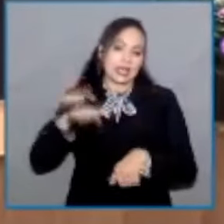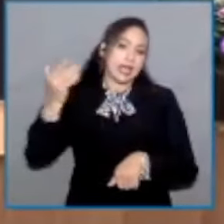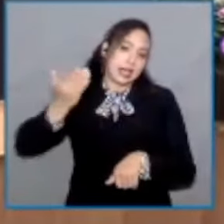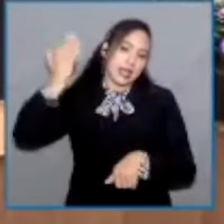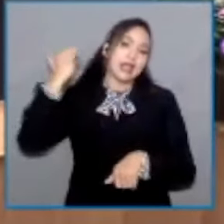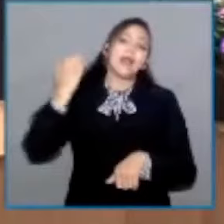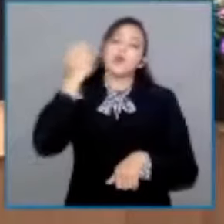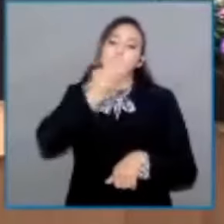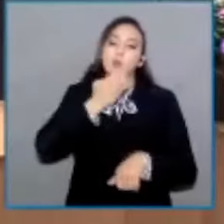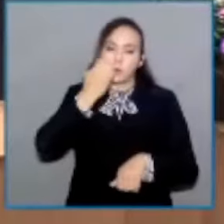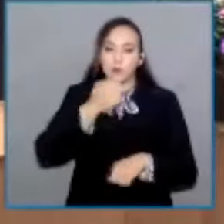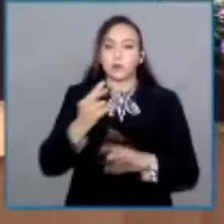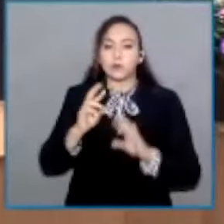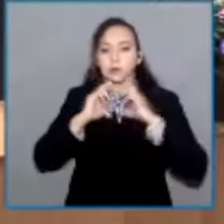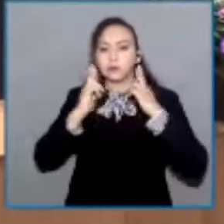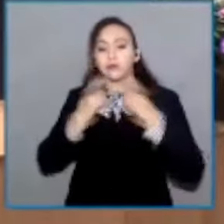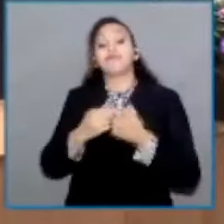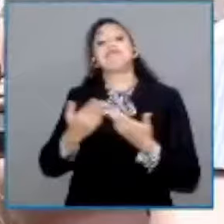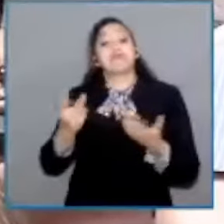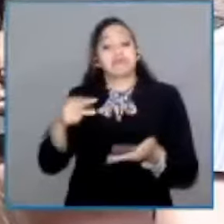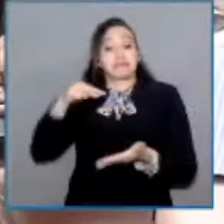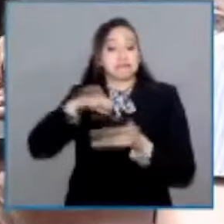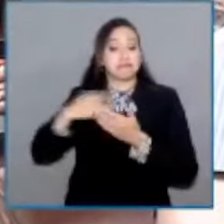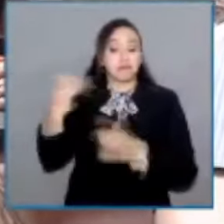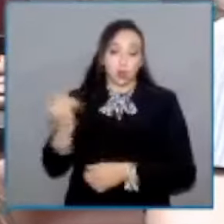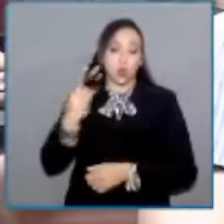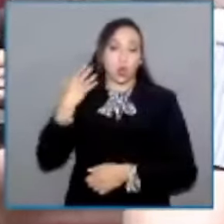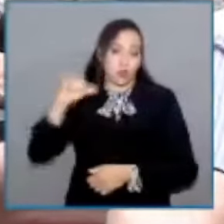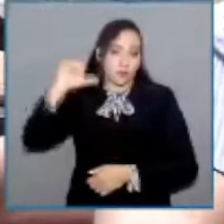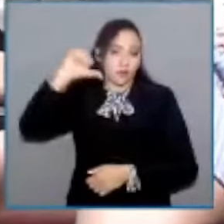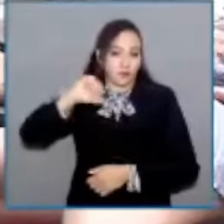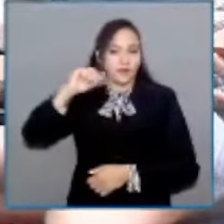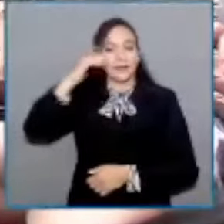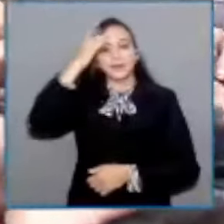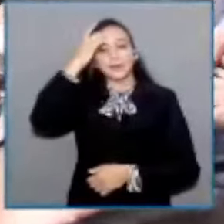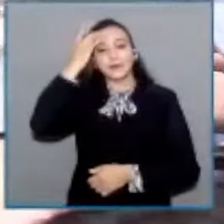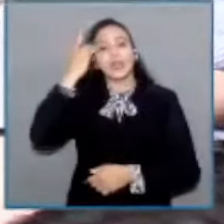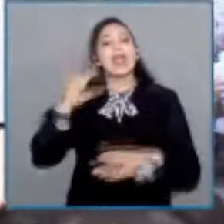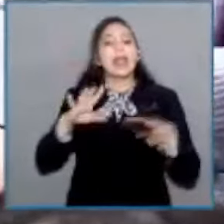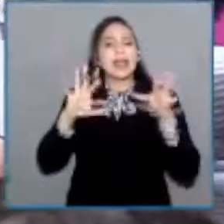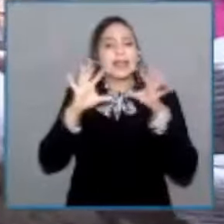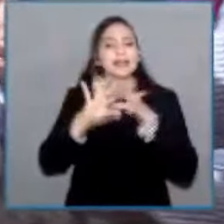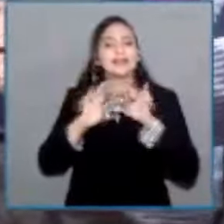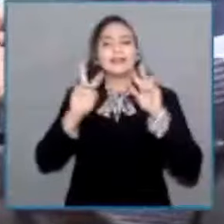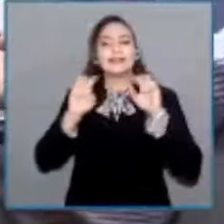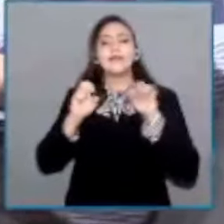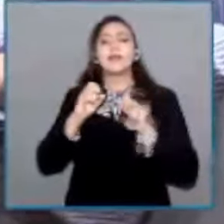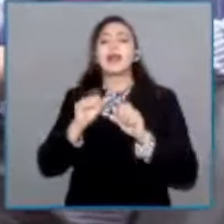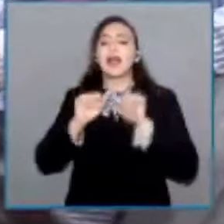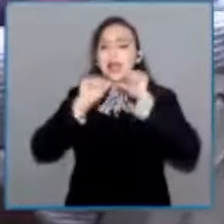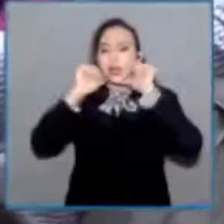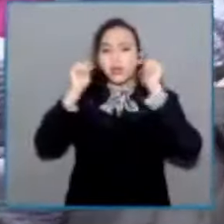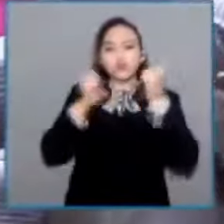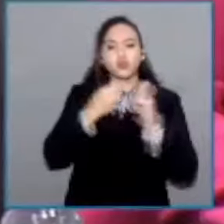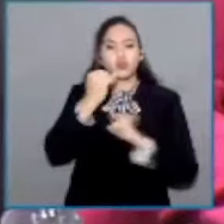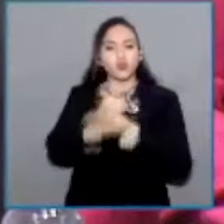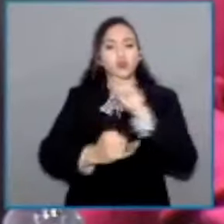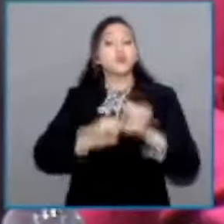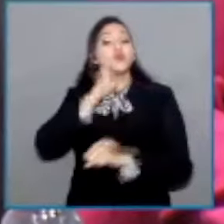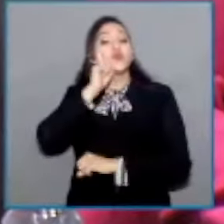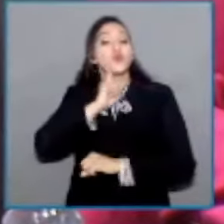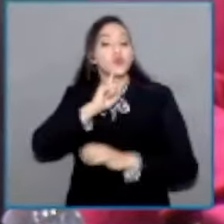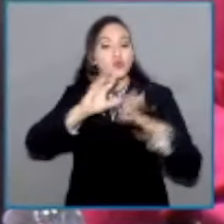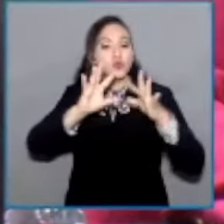la Conferencia Regional de América Latina y el Caribe, de la Asociación Internacional de Mujeres Juezas y en el panel sobre